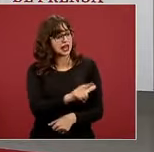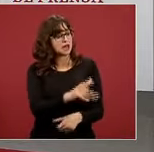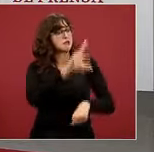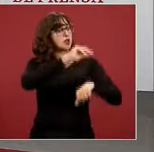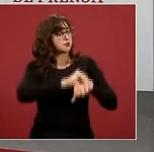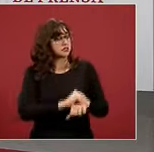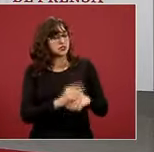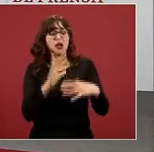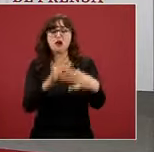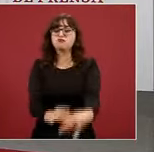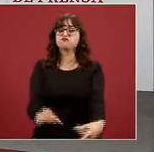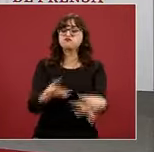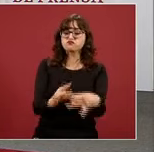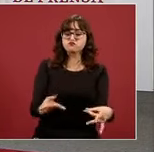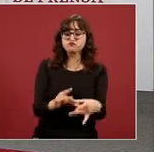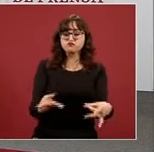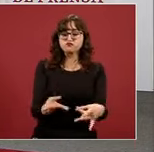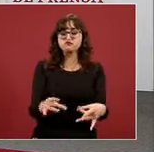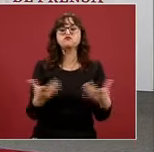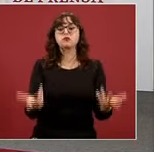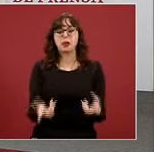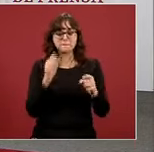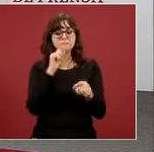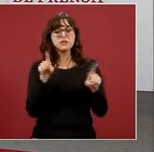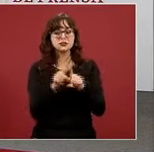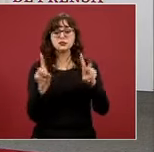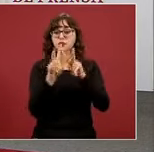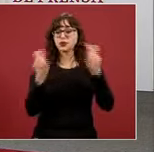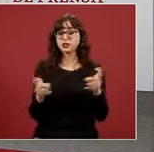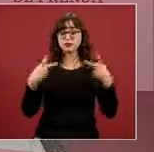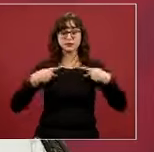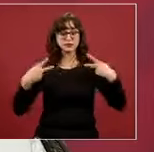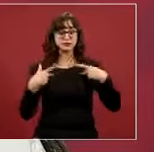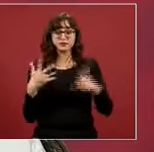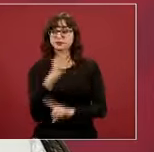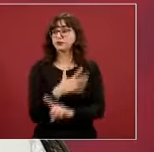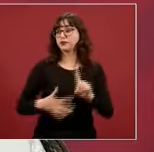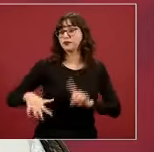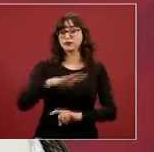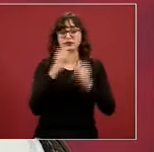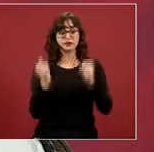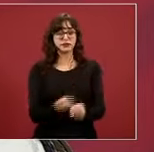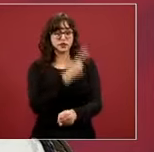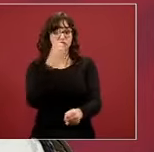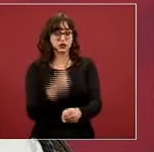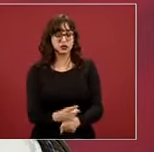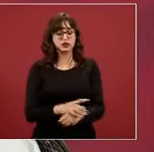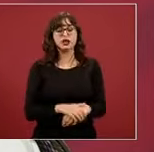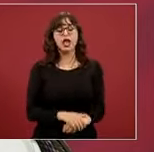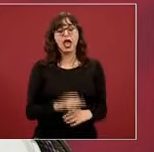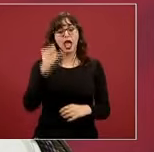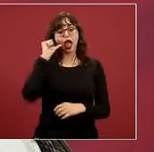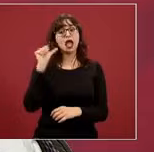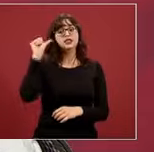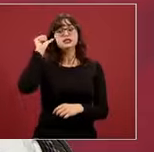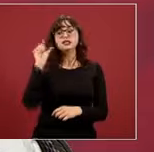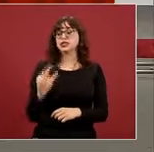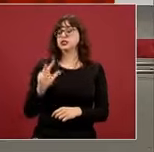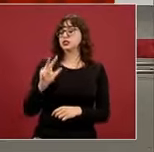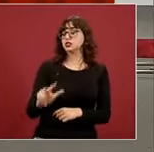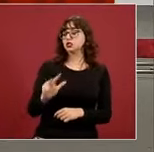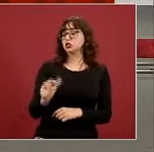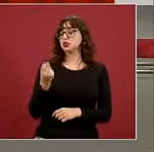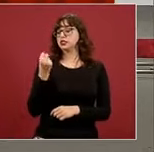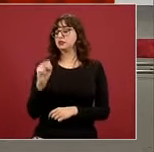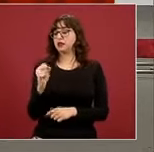con la seguridad social. El día de ayer, 18 de septiembre, aquí en la conferencia mañanera,